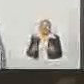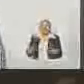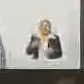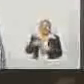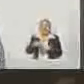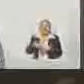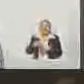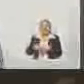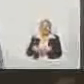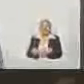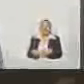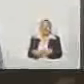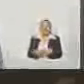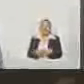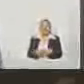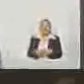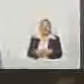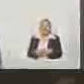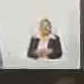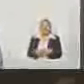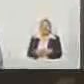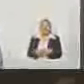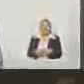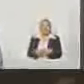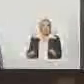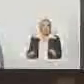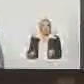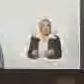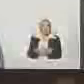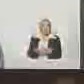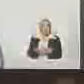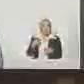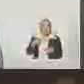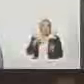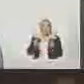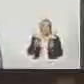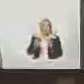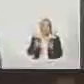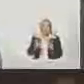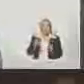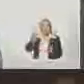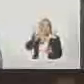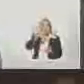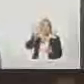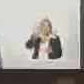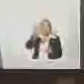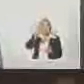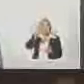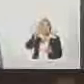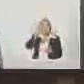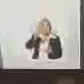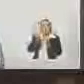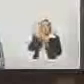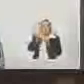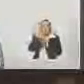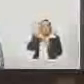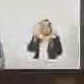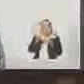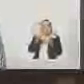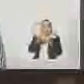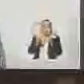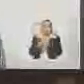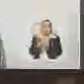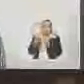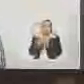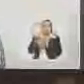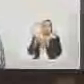y que en este momento, mientras hablamos, se estén construyendo 800 edificios en todas y cada una de las 56 colonias